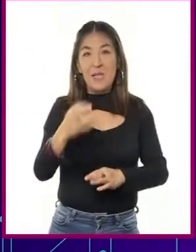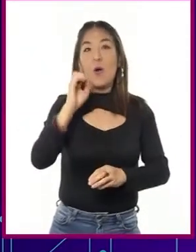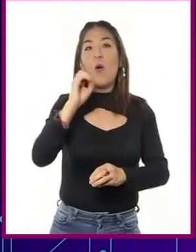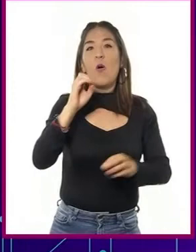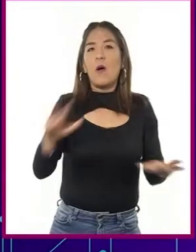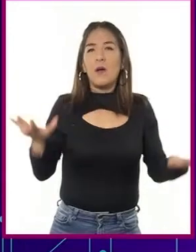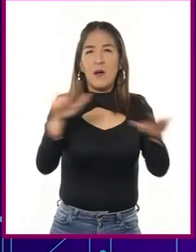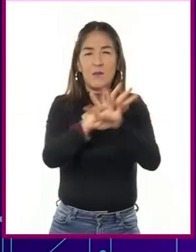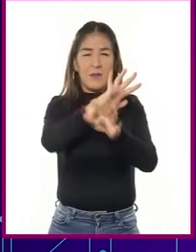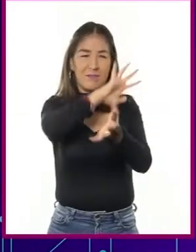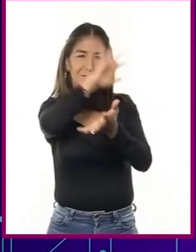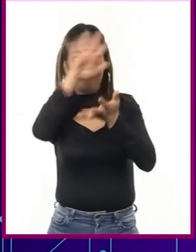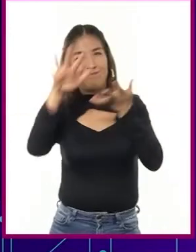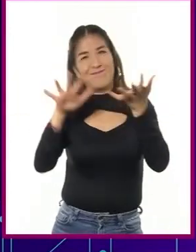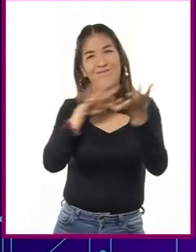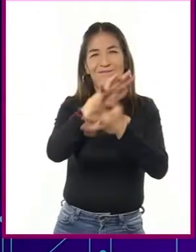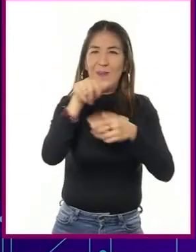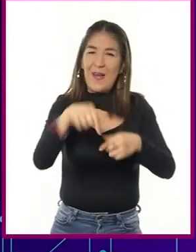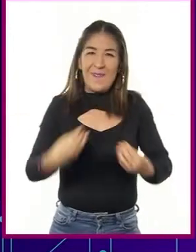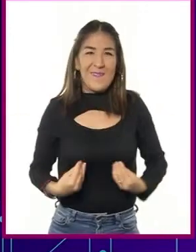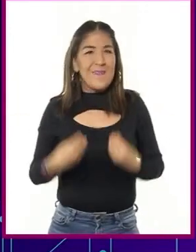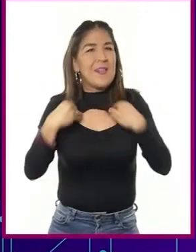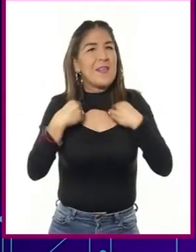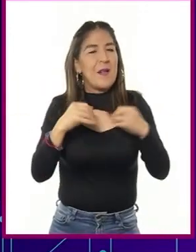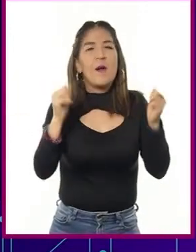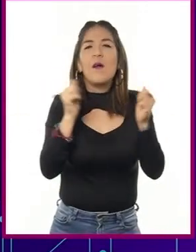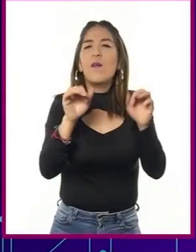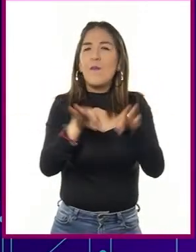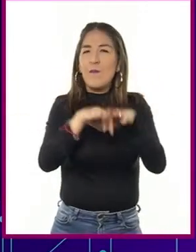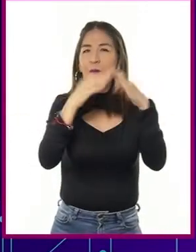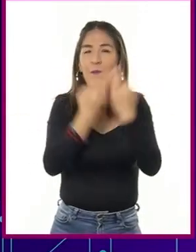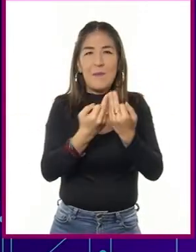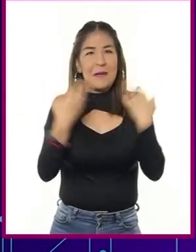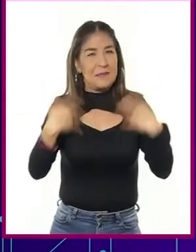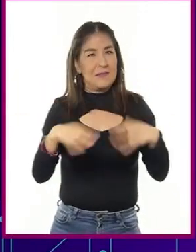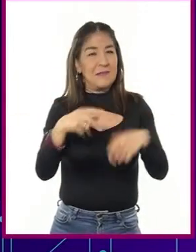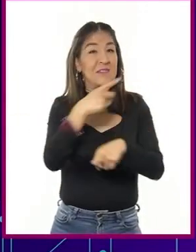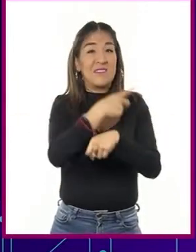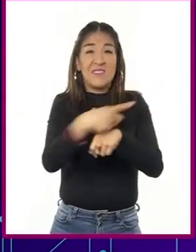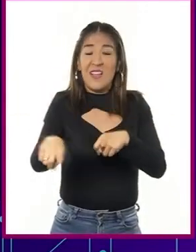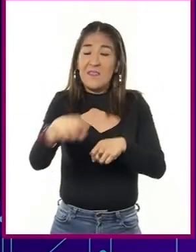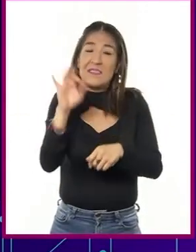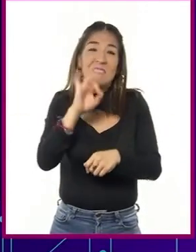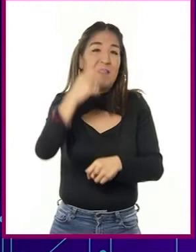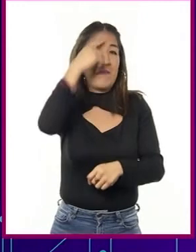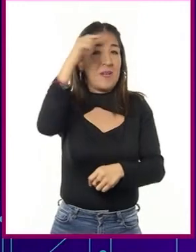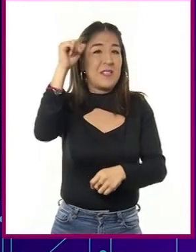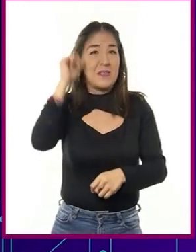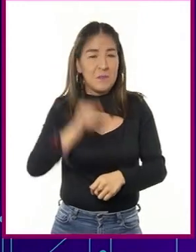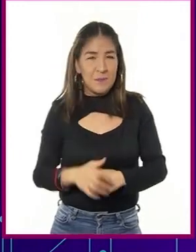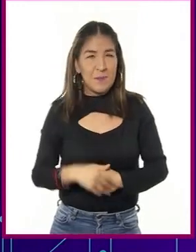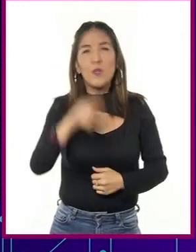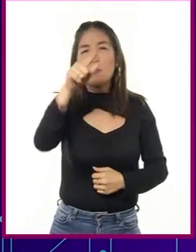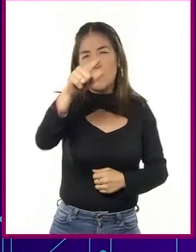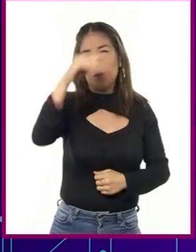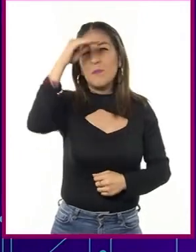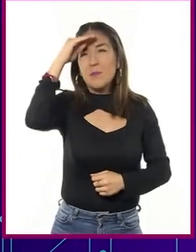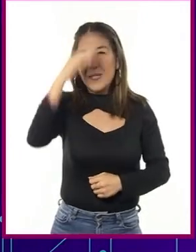distorsiona la percepción de la realidad de una forma que el daño podría ser permanente? Piénsalo un segundo.